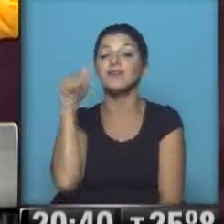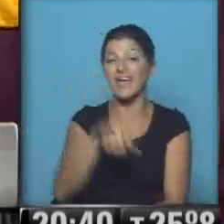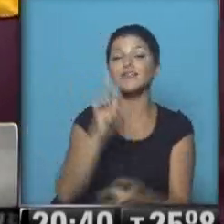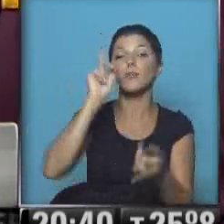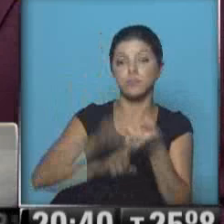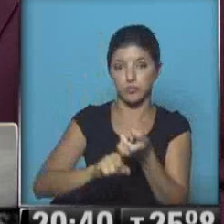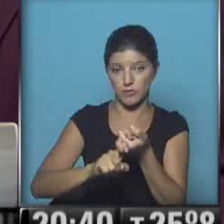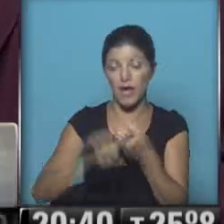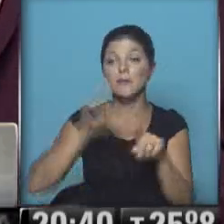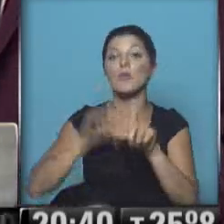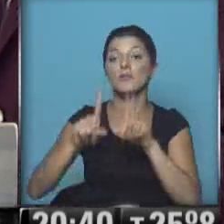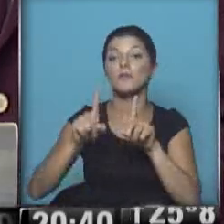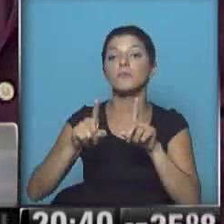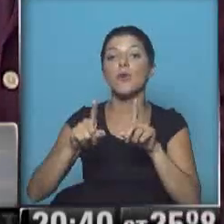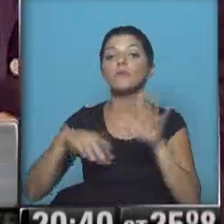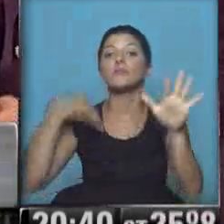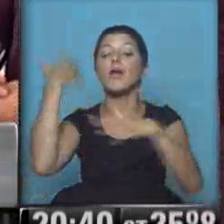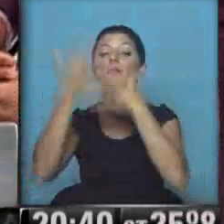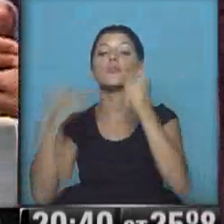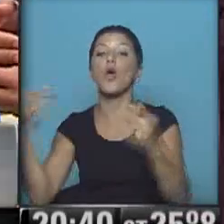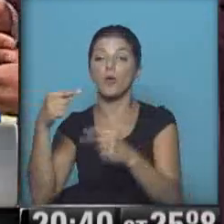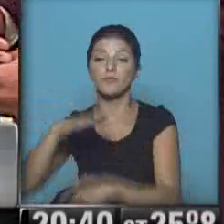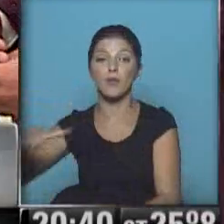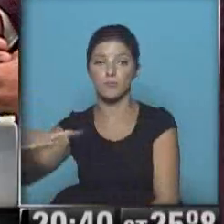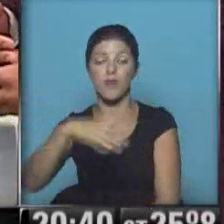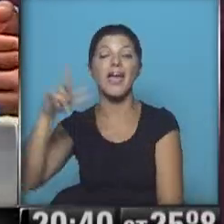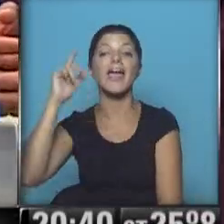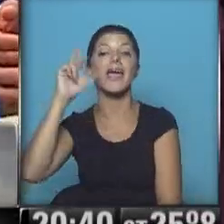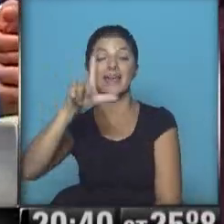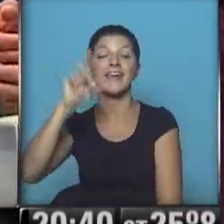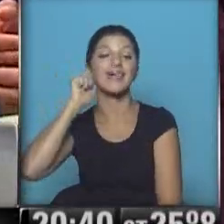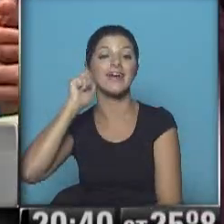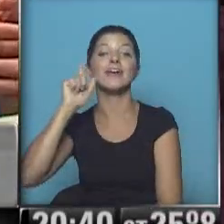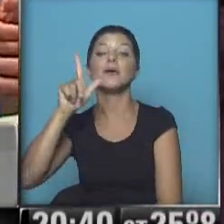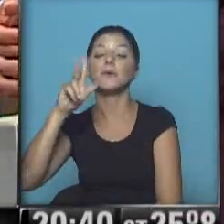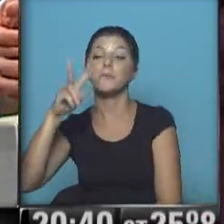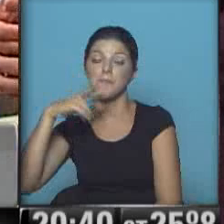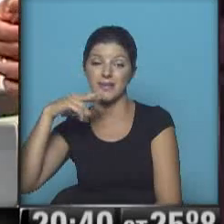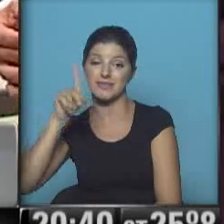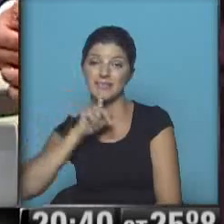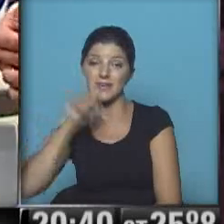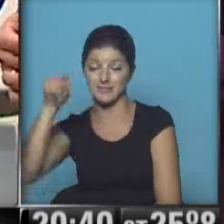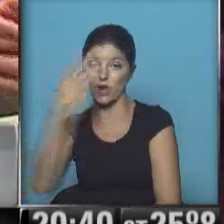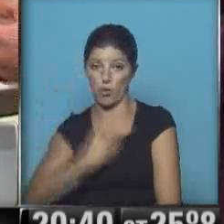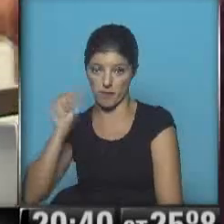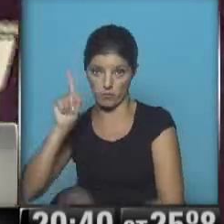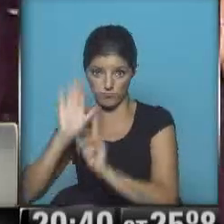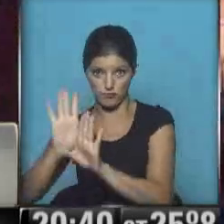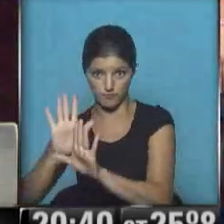un recrudecimiento de la violencia hacia la población LGBT por parte del Parlamento y el gobierno de esa nación.